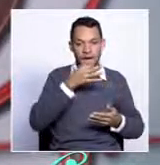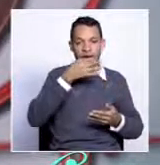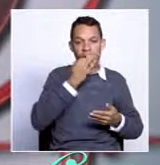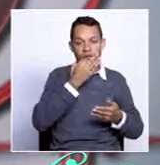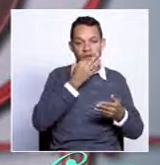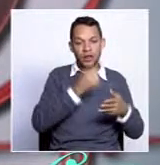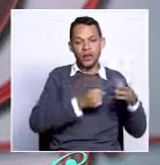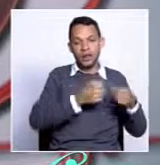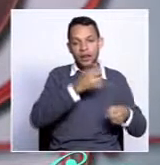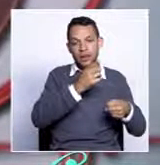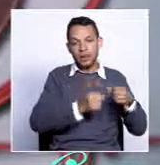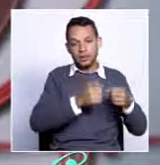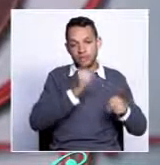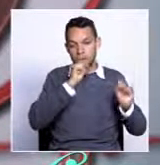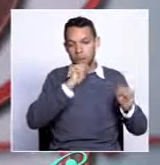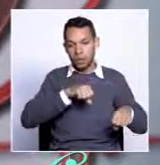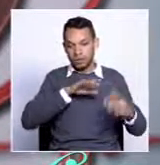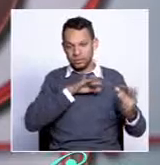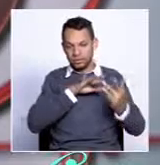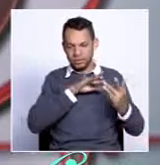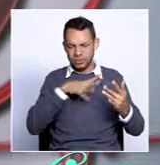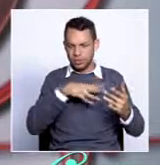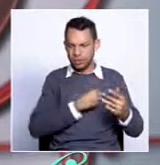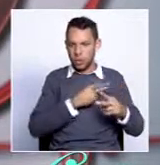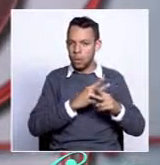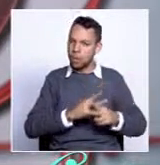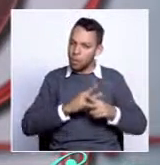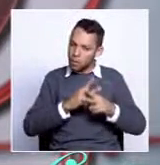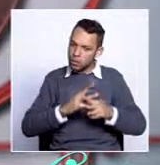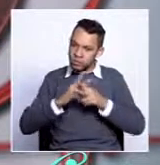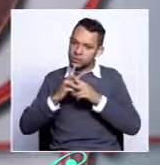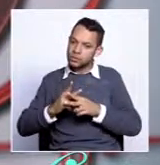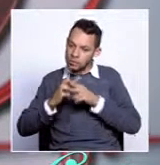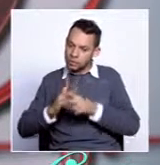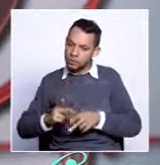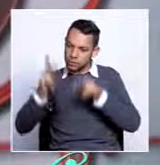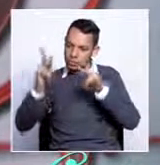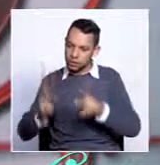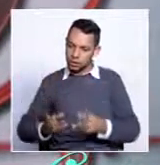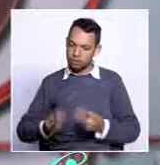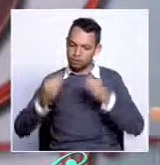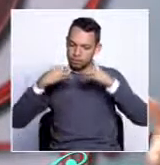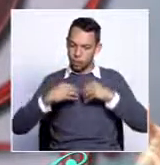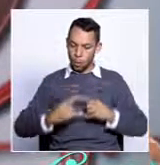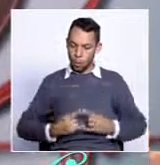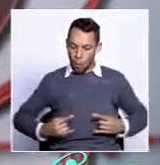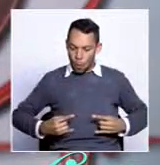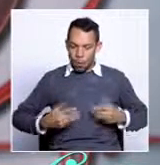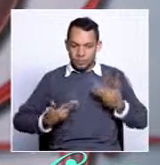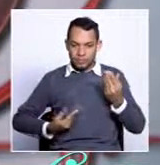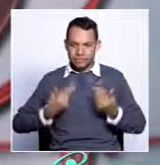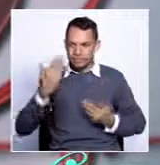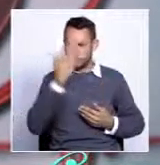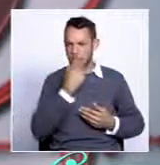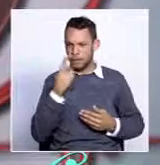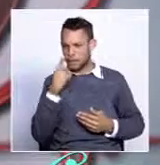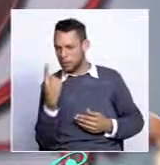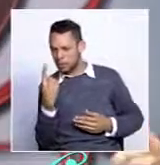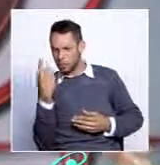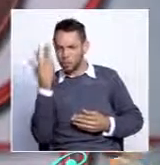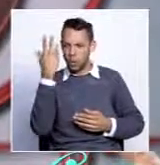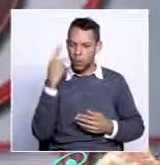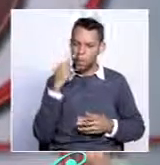leche tengamos mucho cuidado con el concepto de la parte nutricional para que no tengamos que seguir viendo cada